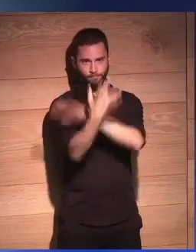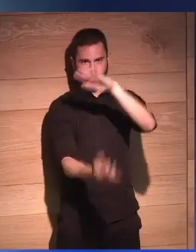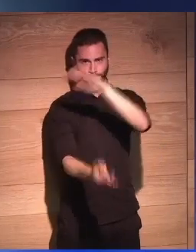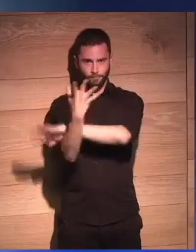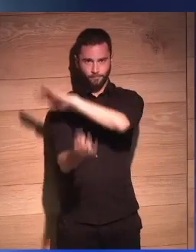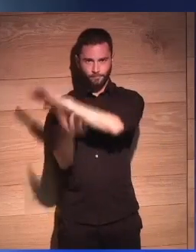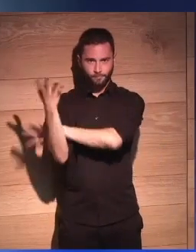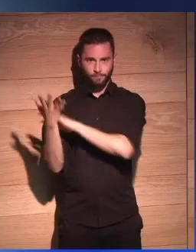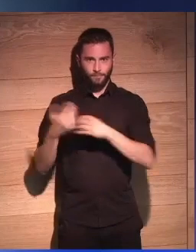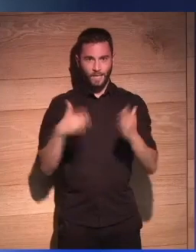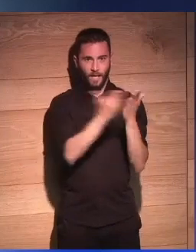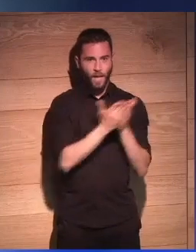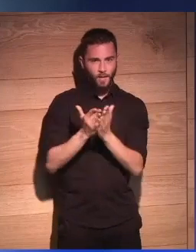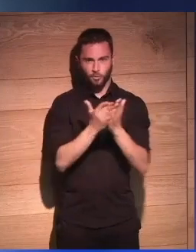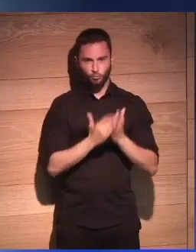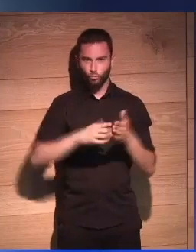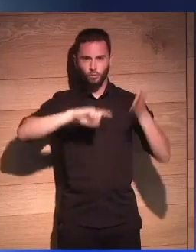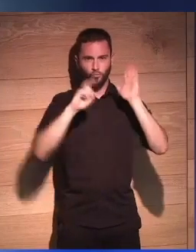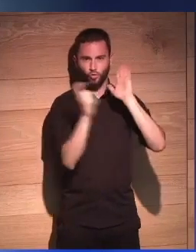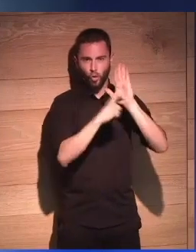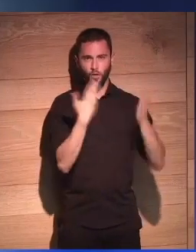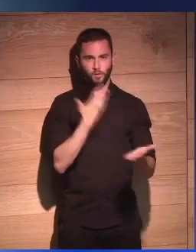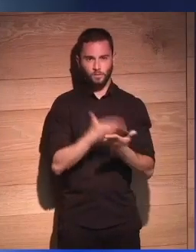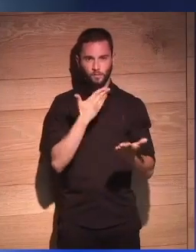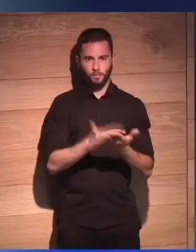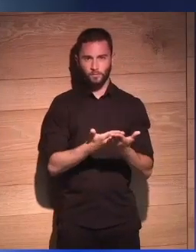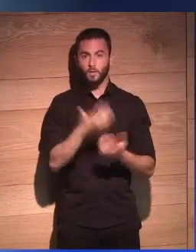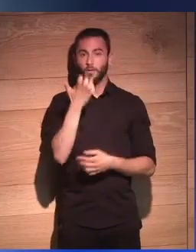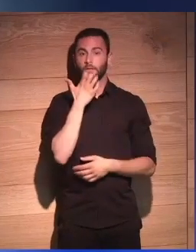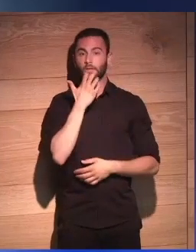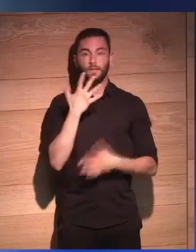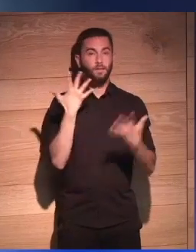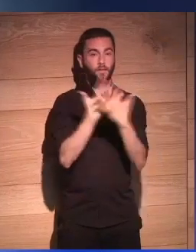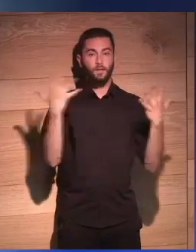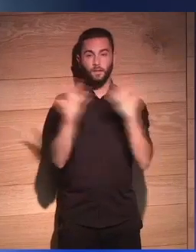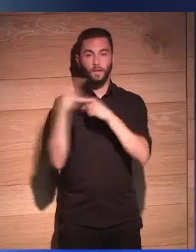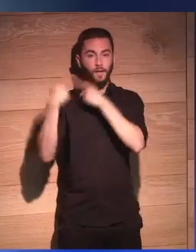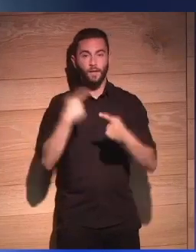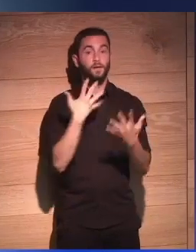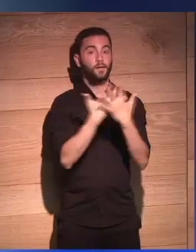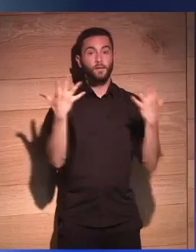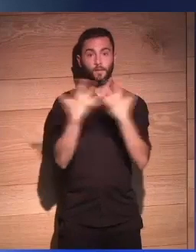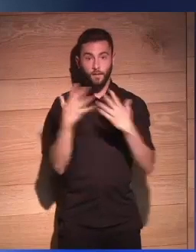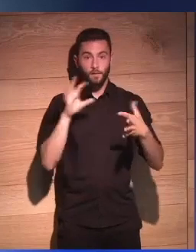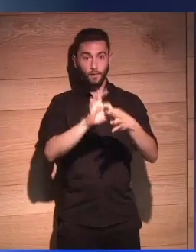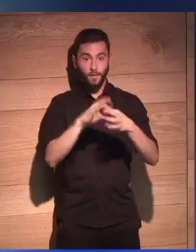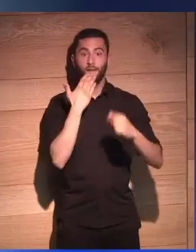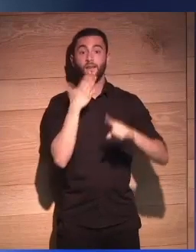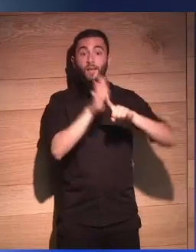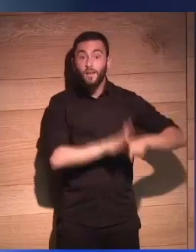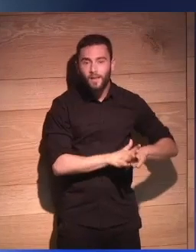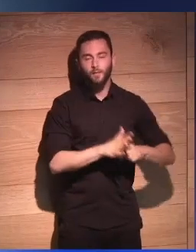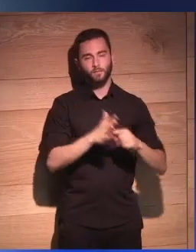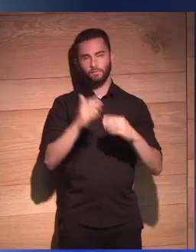Uh-huh. Y de hecho, todos los estudios demuestran que cuando unimos, cuando mezclamos las generaciones, el edadismo va